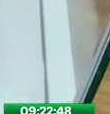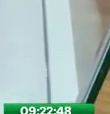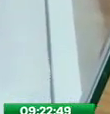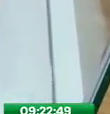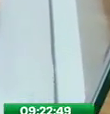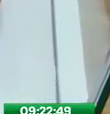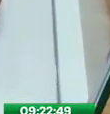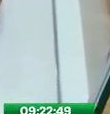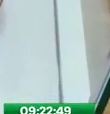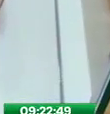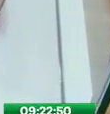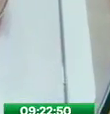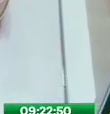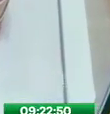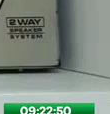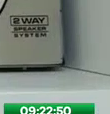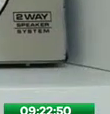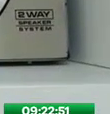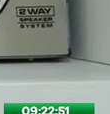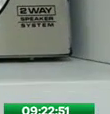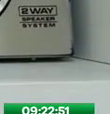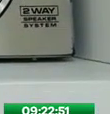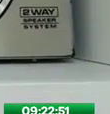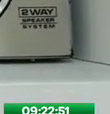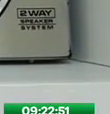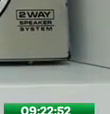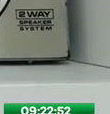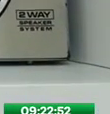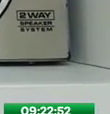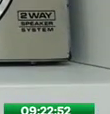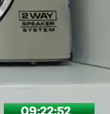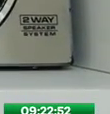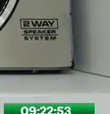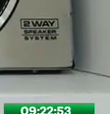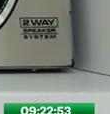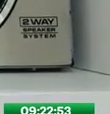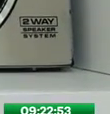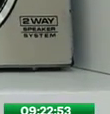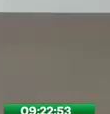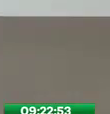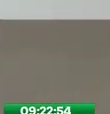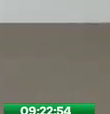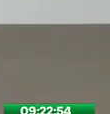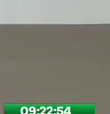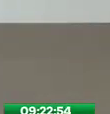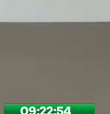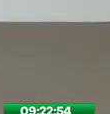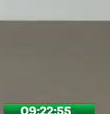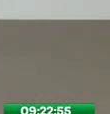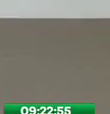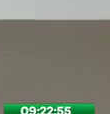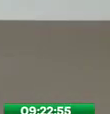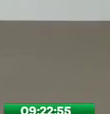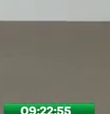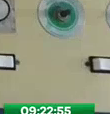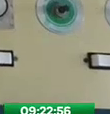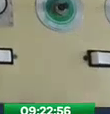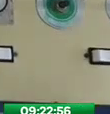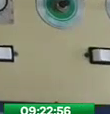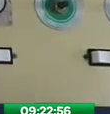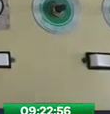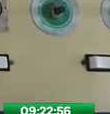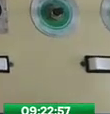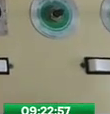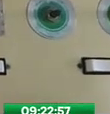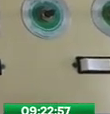sería uno de los primeros museos radiofónicos constituidos en el ecuador este será un espacio para que futuras